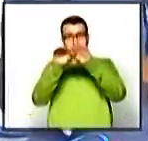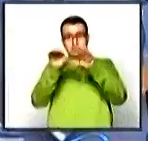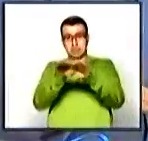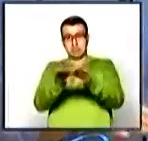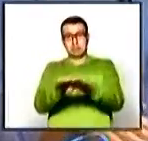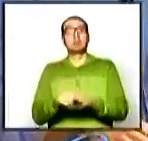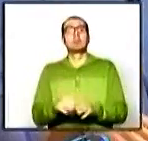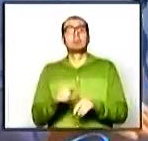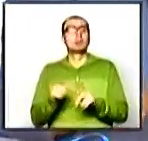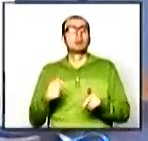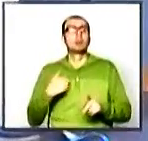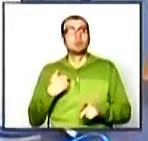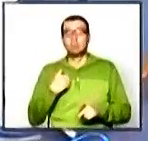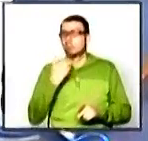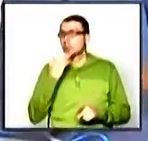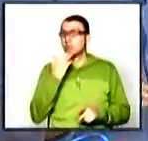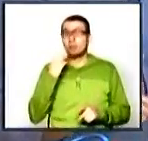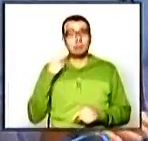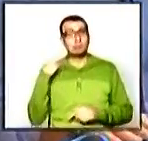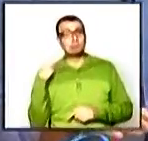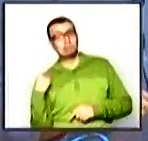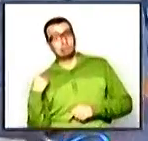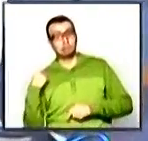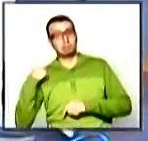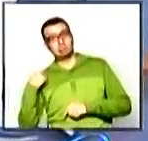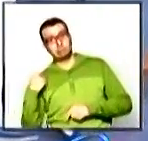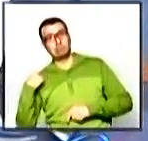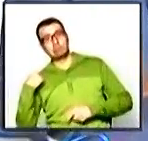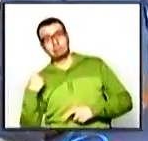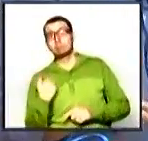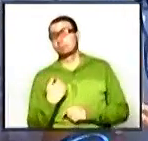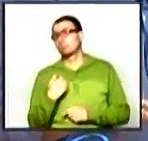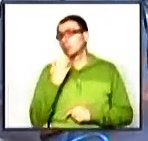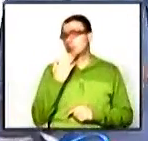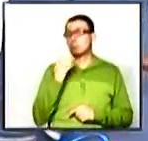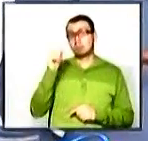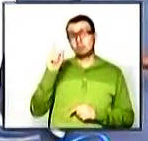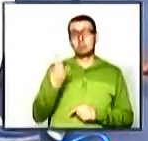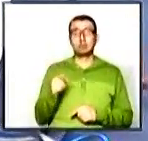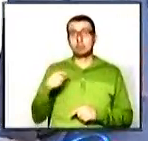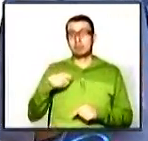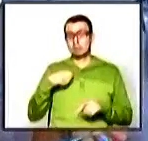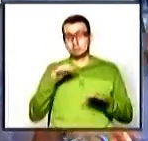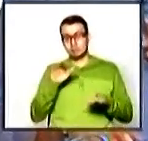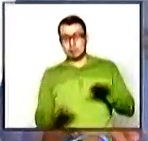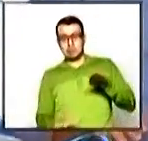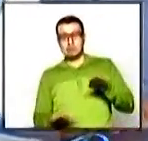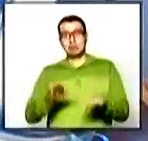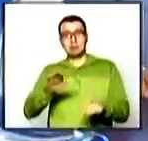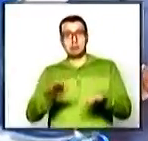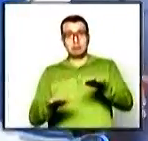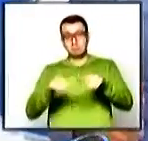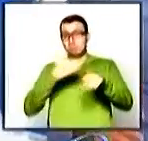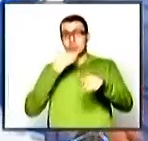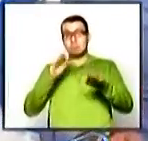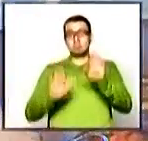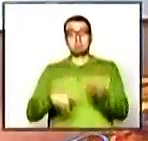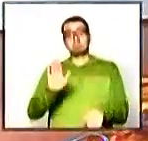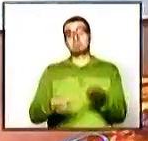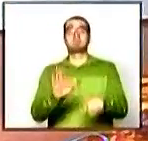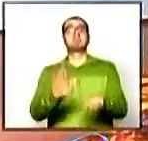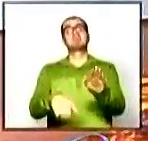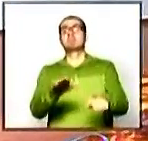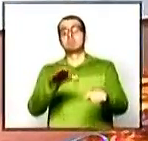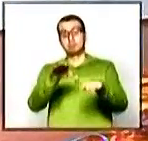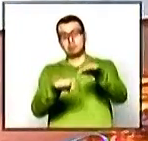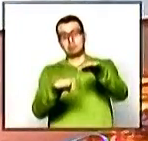carga hacia un lado, pues viene una persona que tenga un acortamiento, lo que está haciendo es caminar en esta